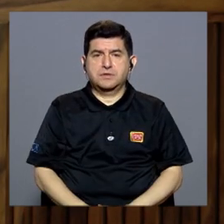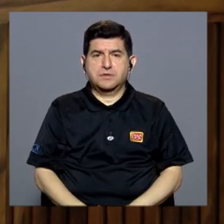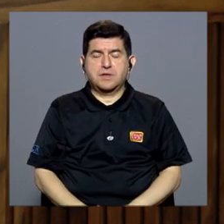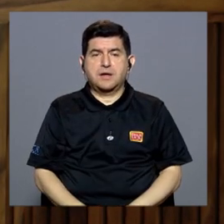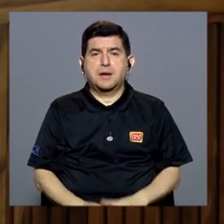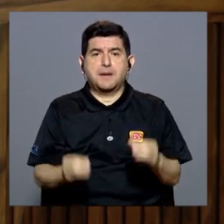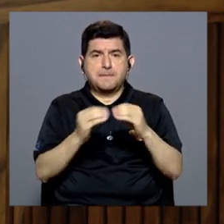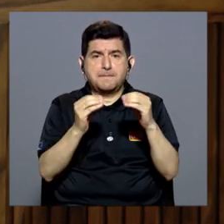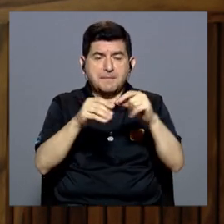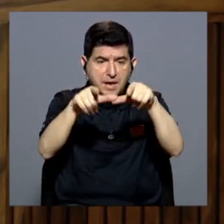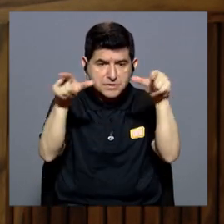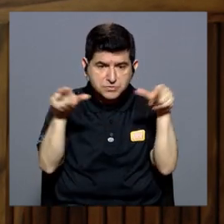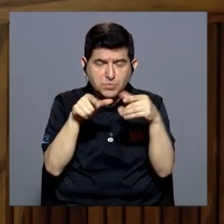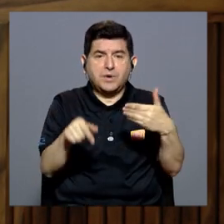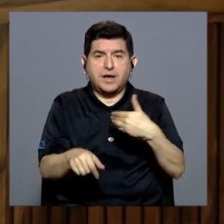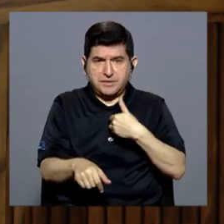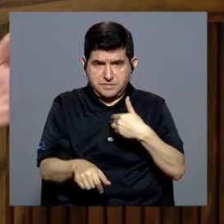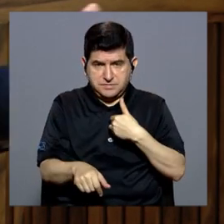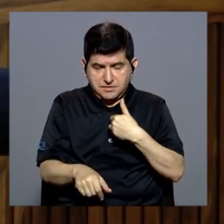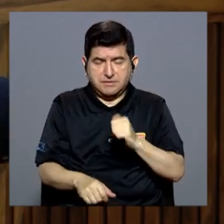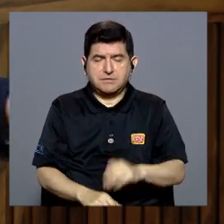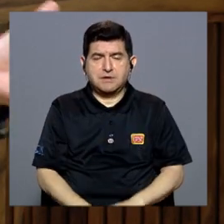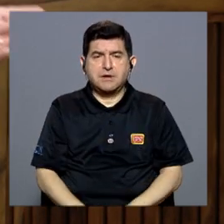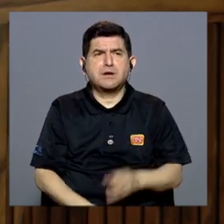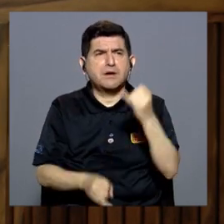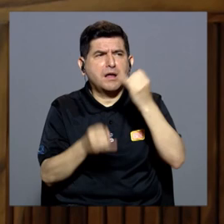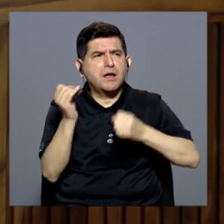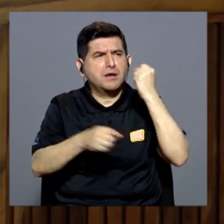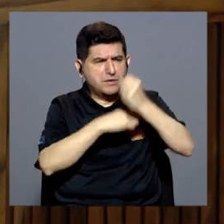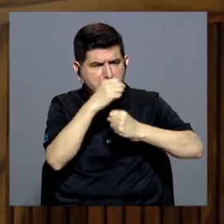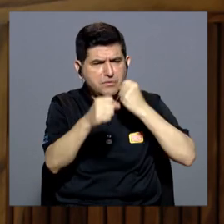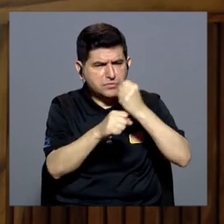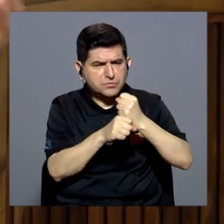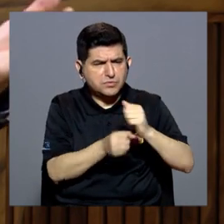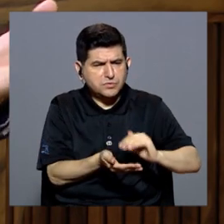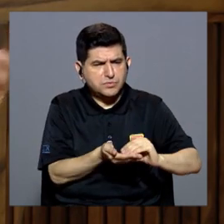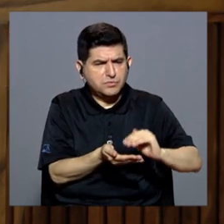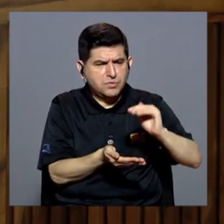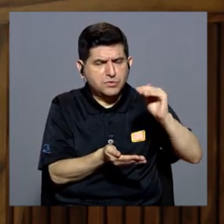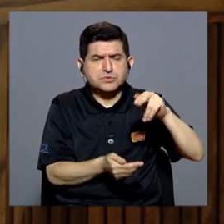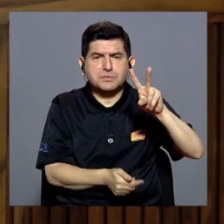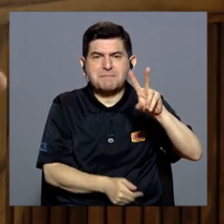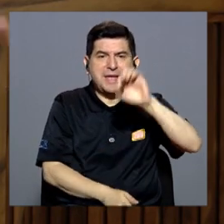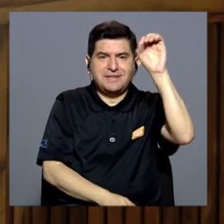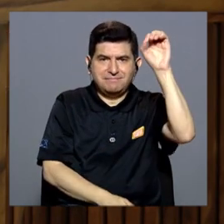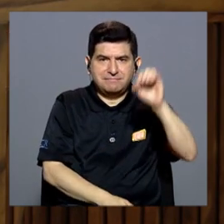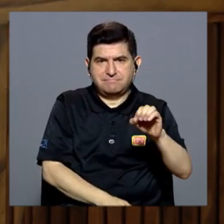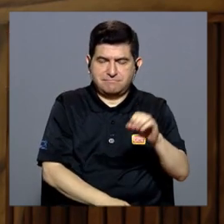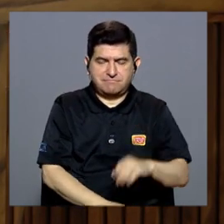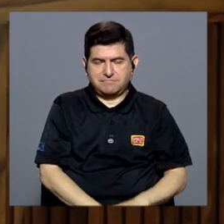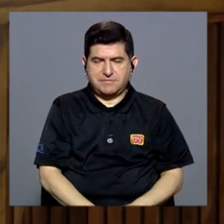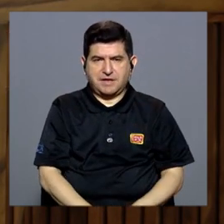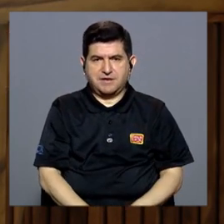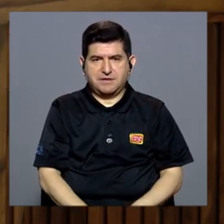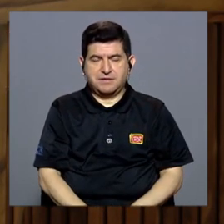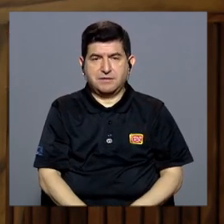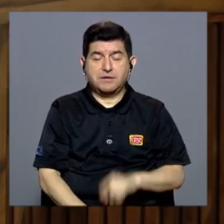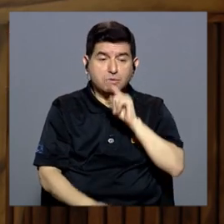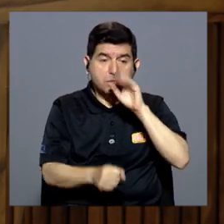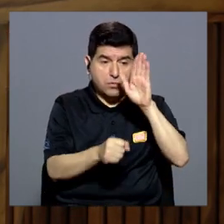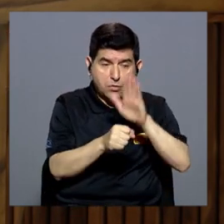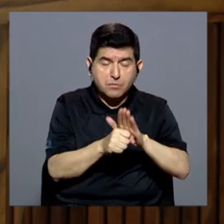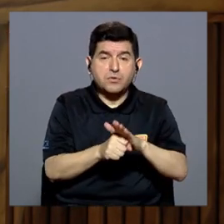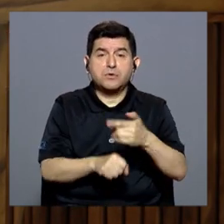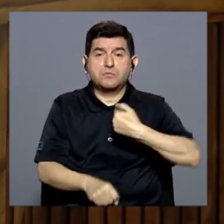mayores cupos. A decir verdad, en los últimos años hemos aumentado un 20% siguiendo nuestros